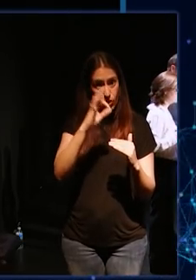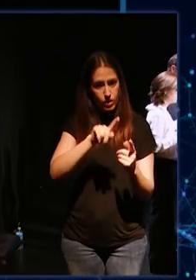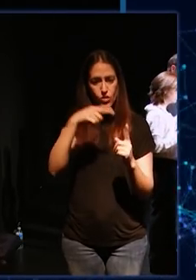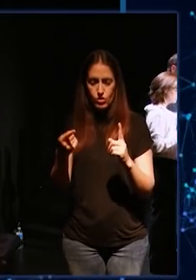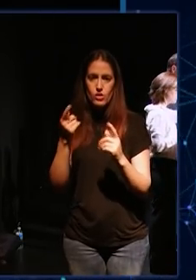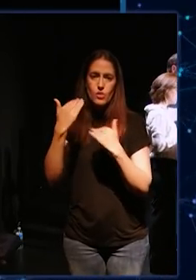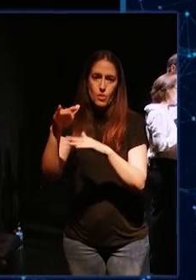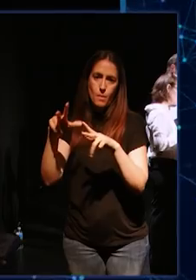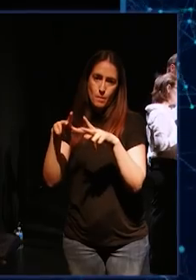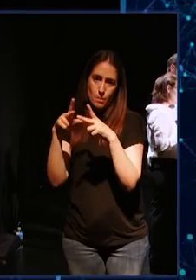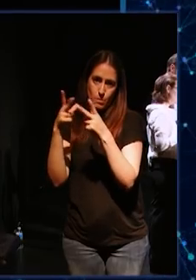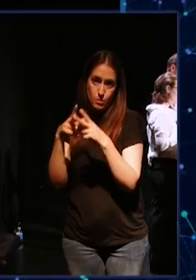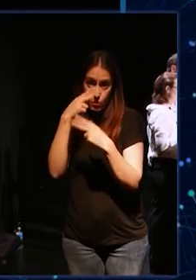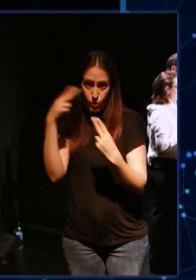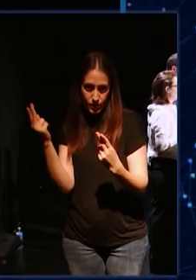públic,